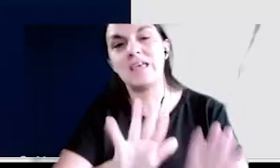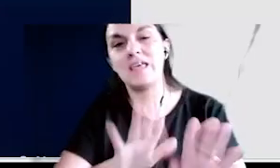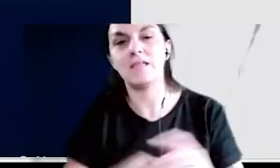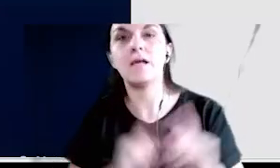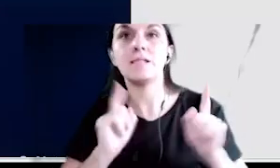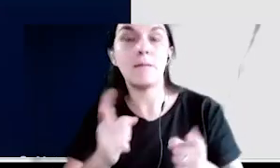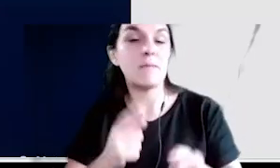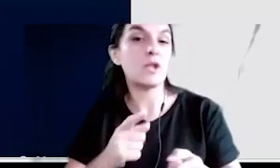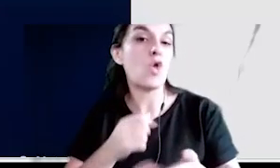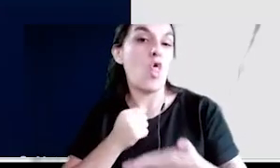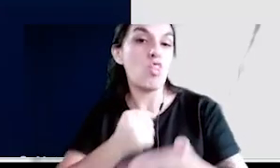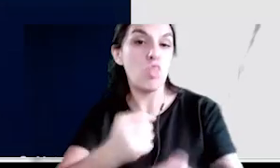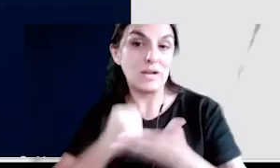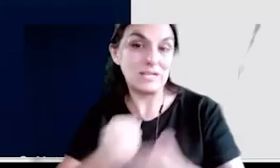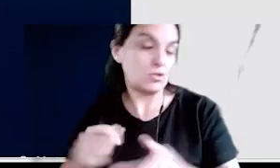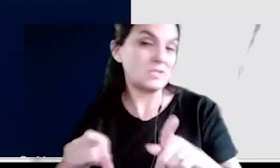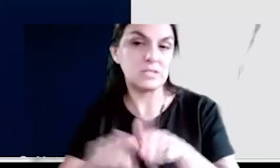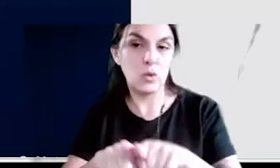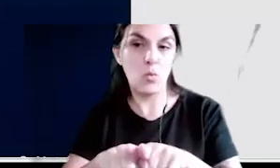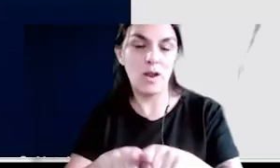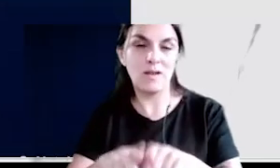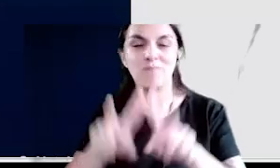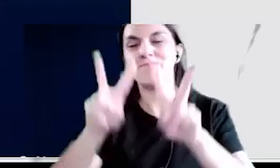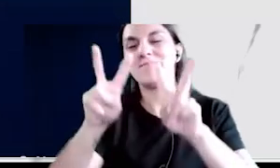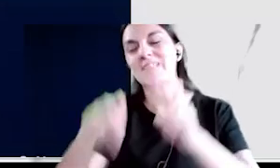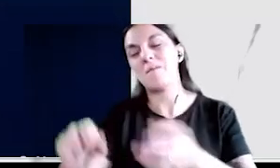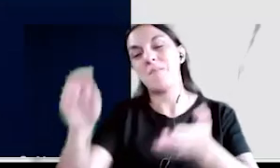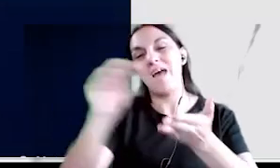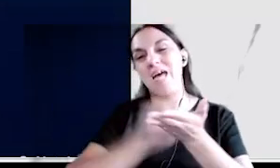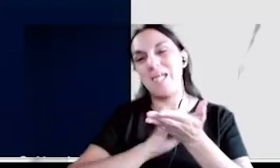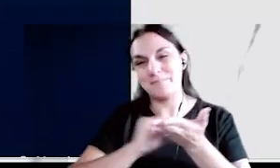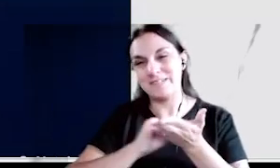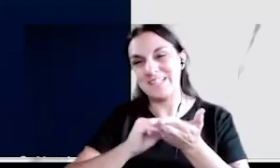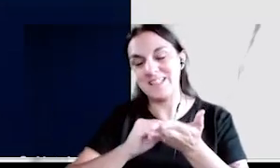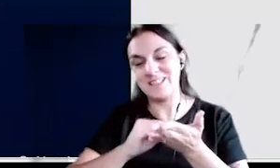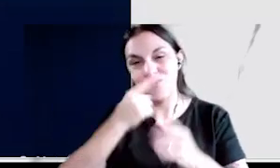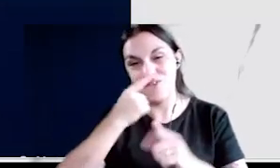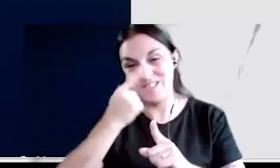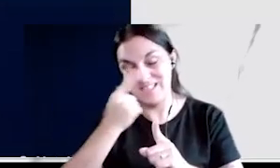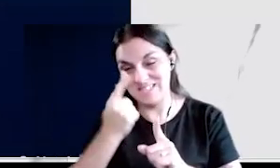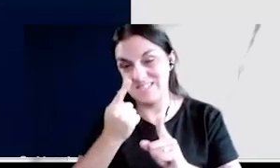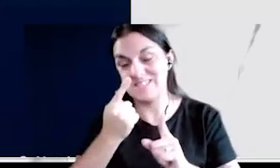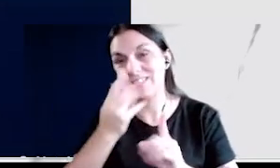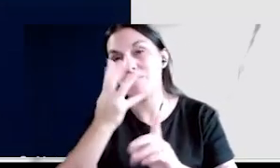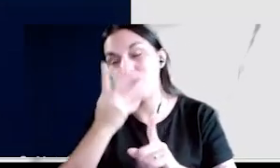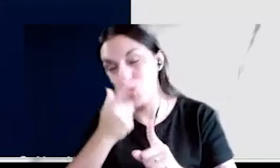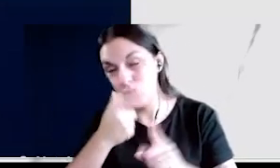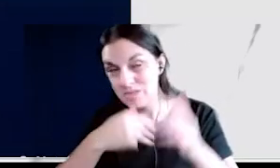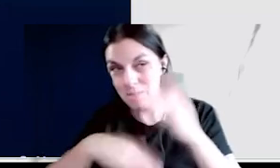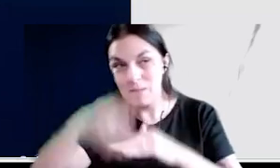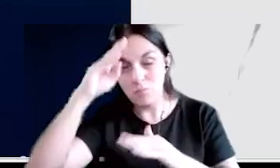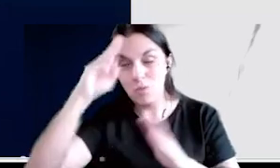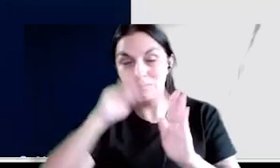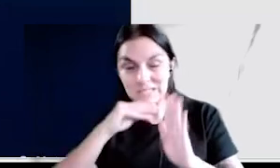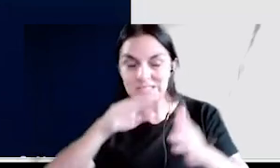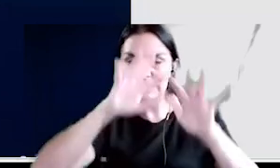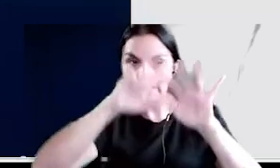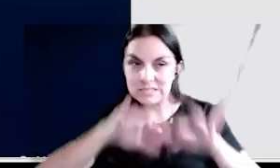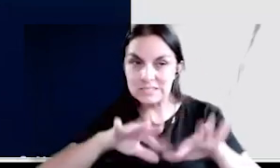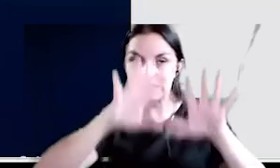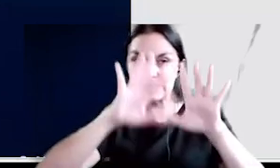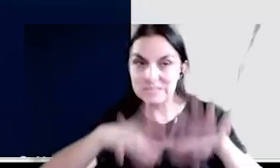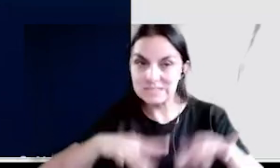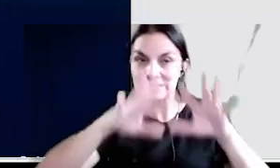Esas, hay un tema administrativo que yo me parece interesante ir cargándolo por mes, porque después tal vez se